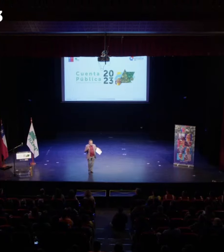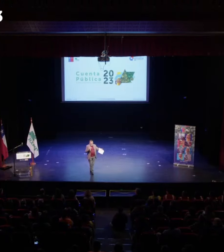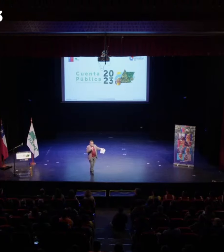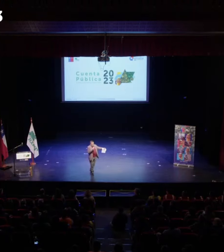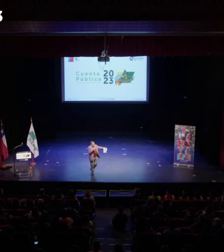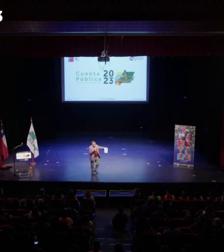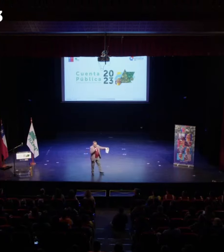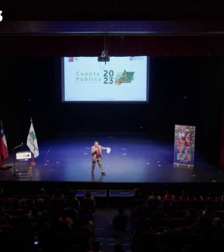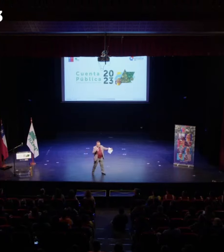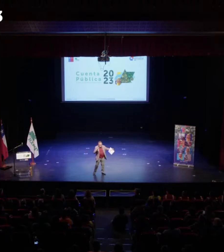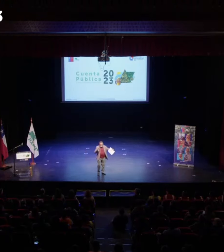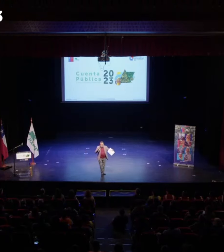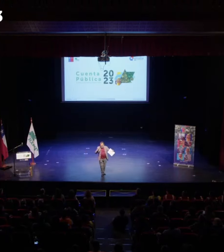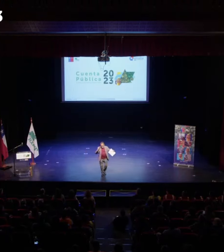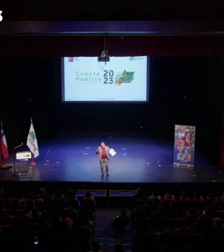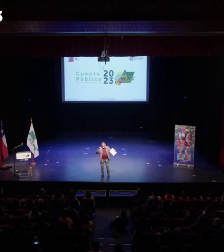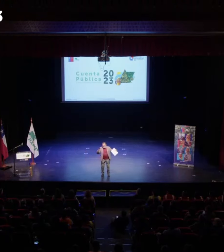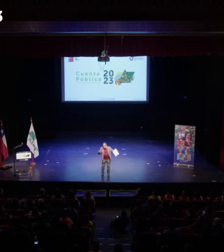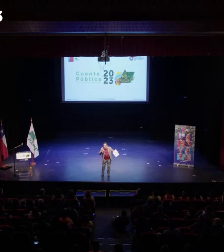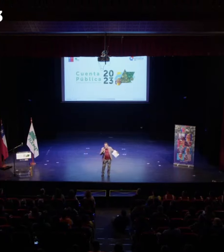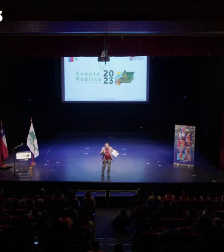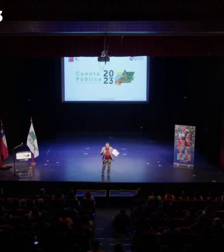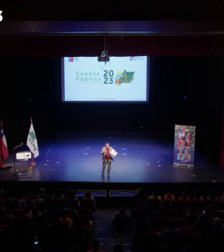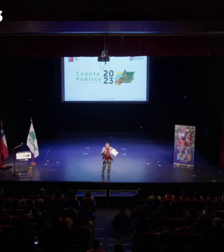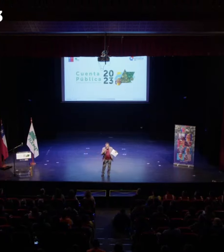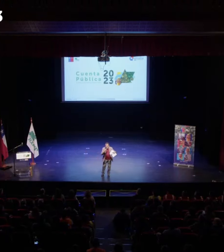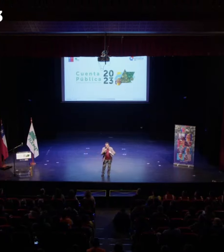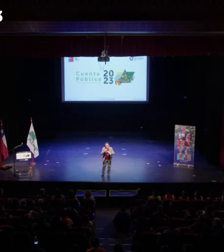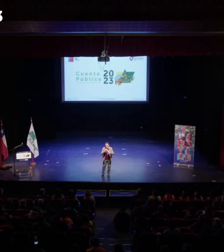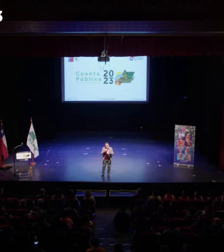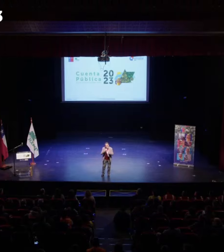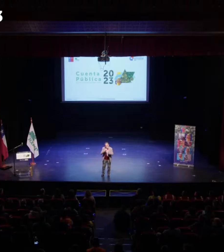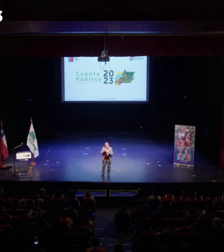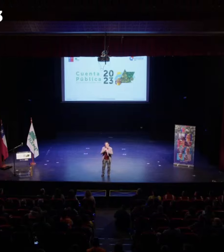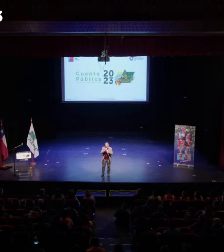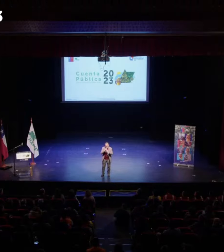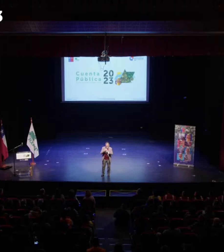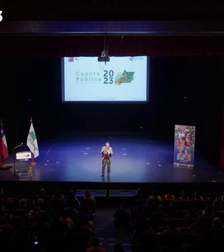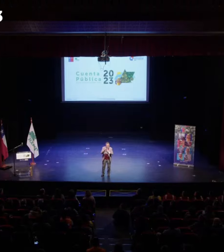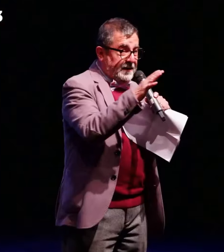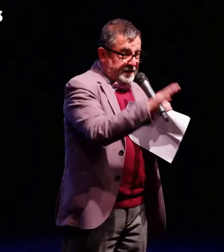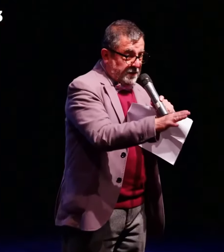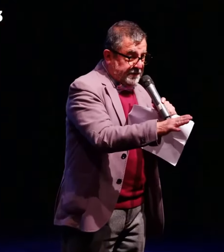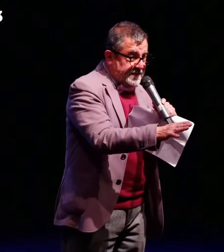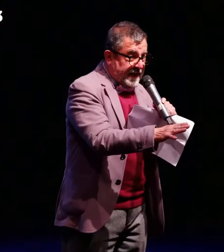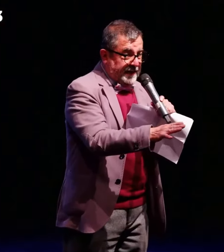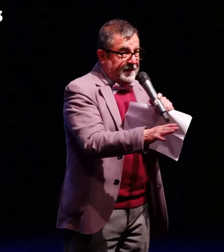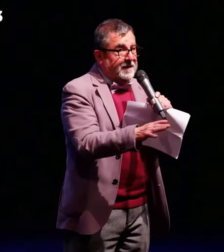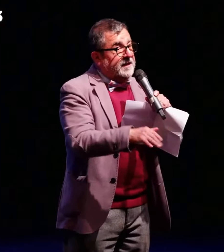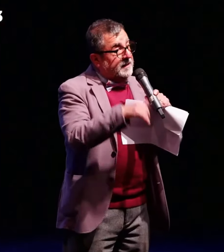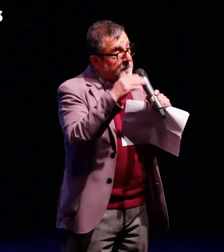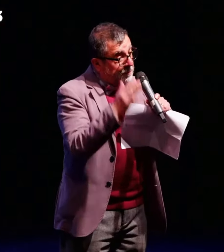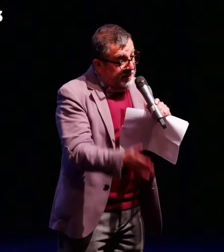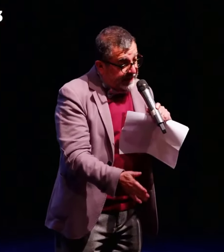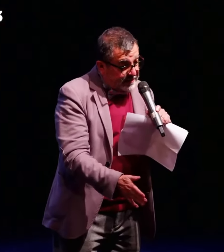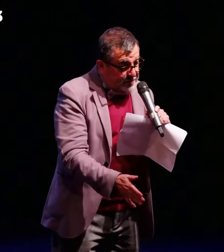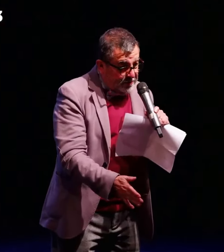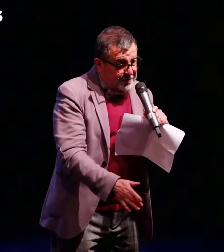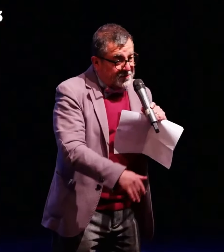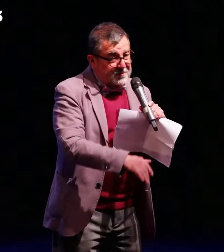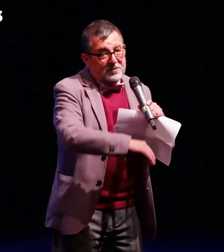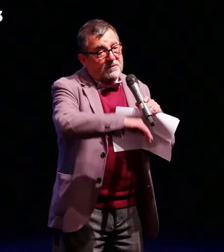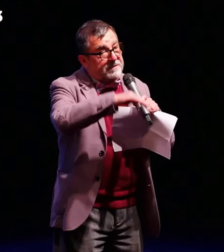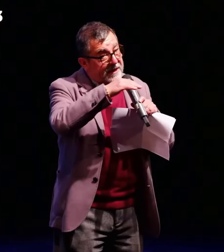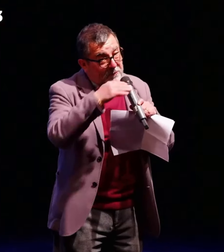acá arriba y vamos a pedir a la gente que se trate de juntar acá para la foto final y oficial después de